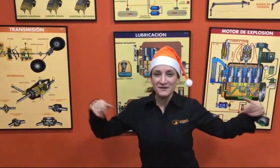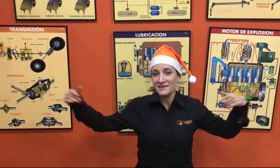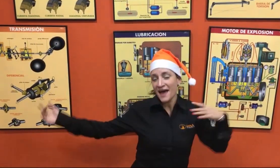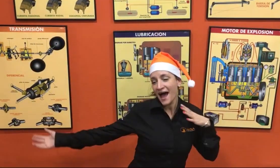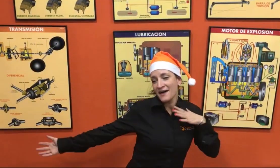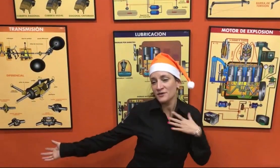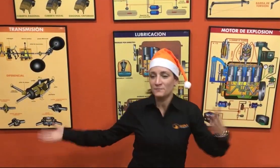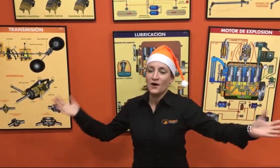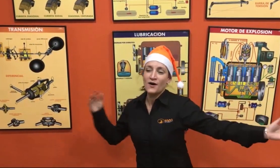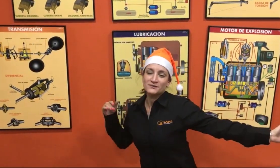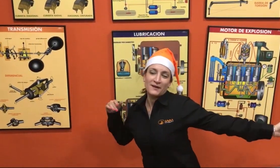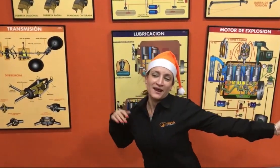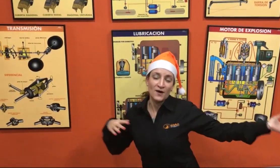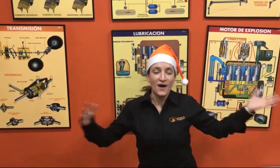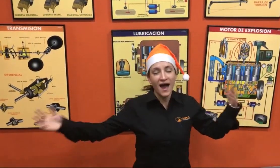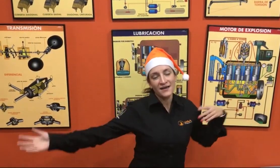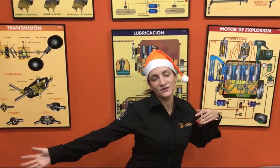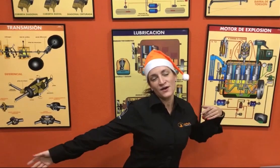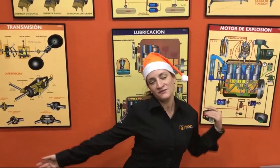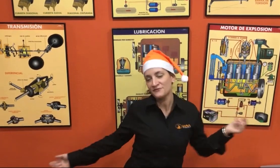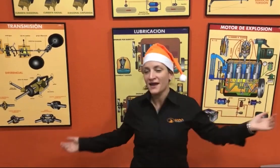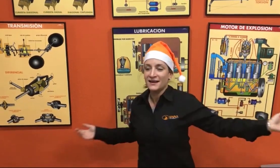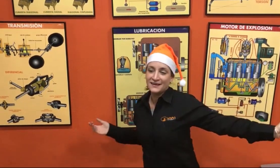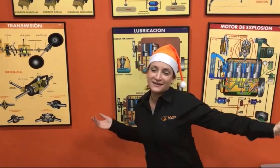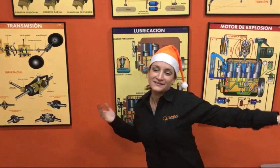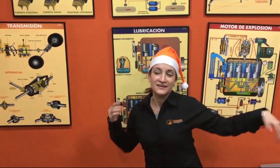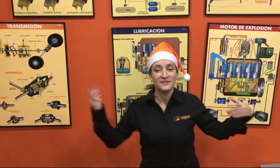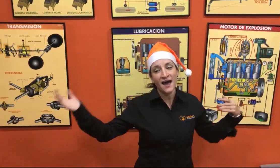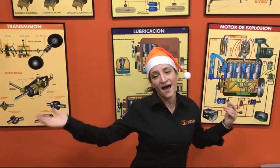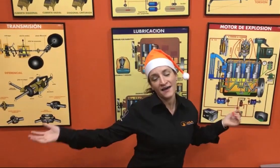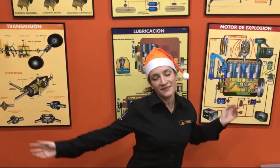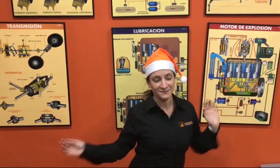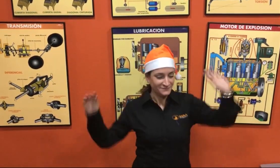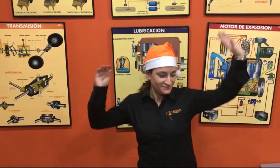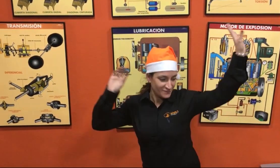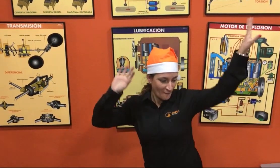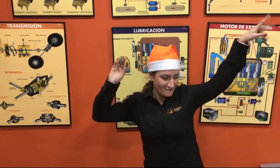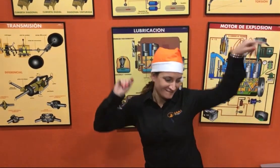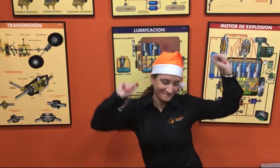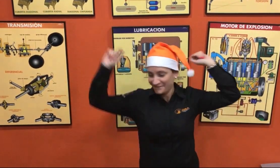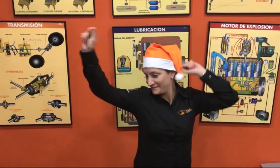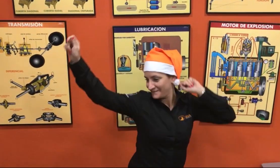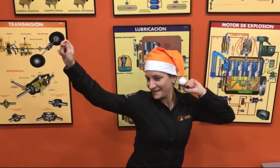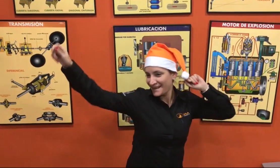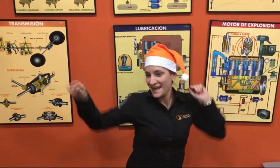¡Feliz Navidad! ¡Próspero año y felicidad!